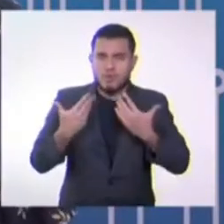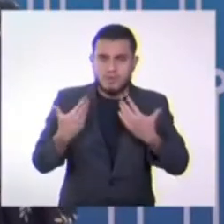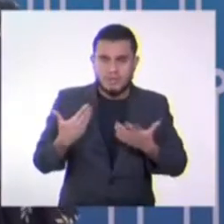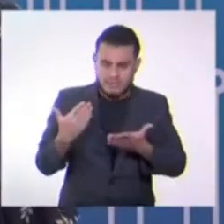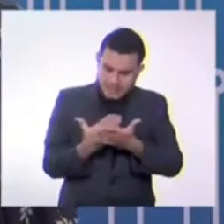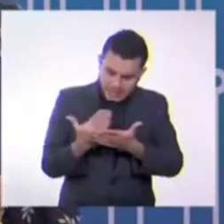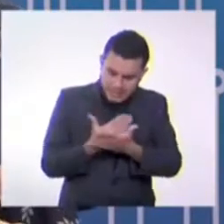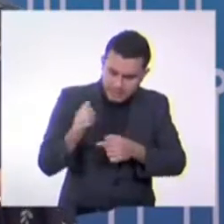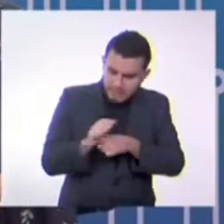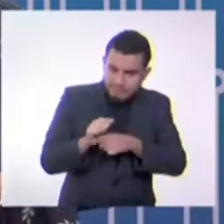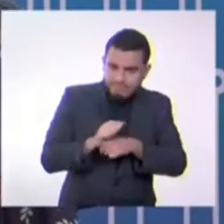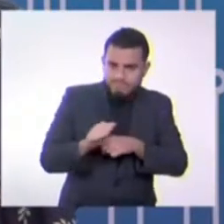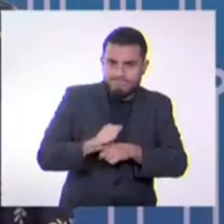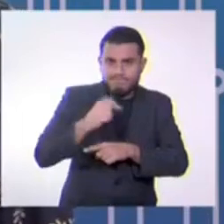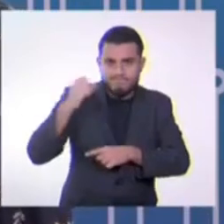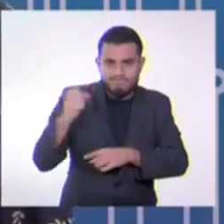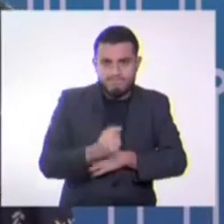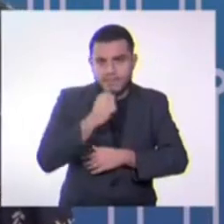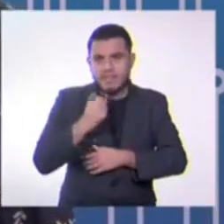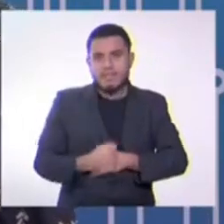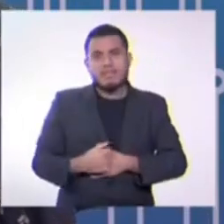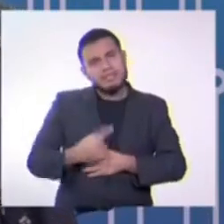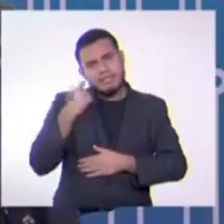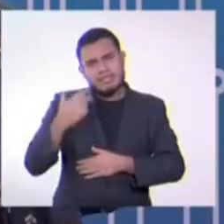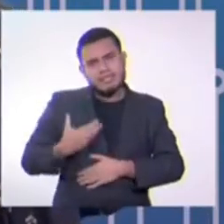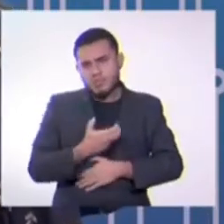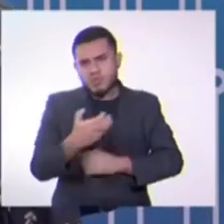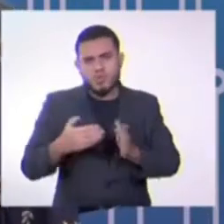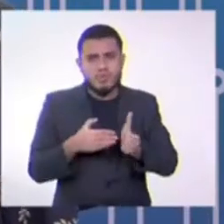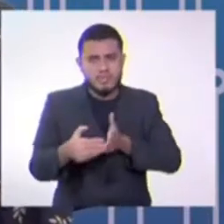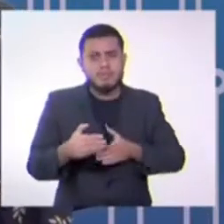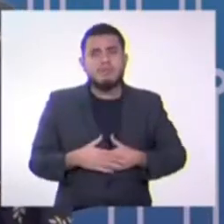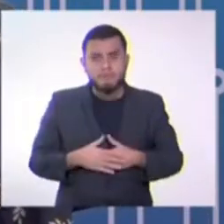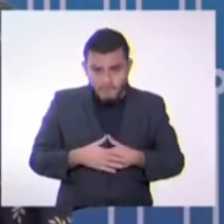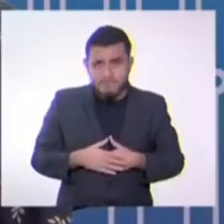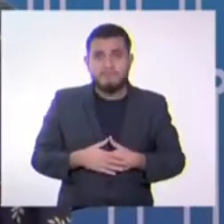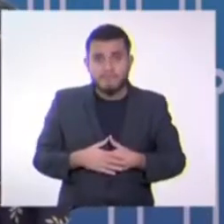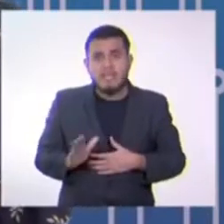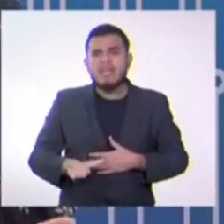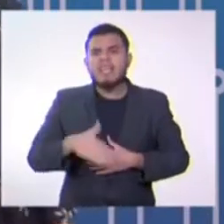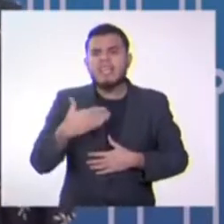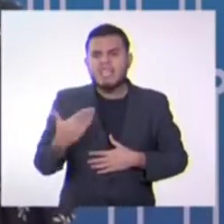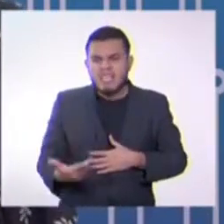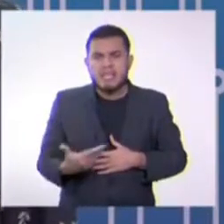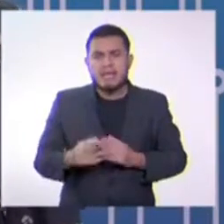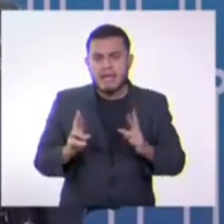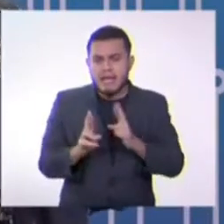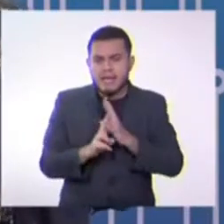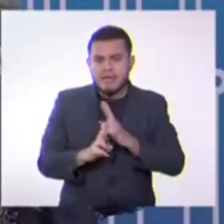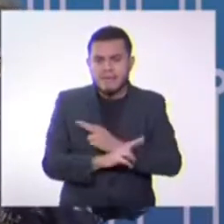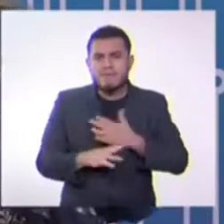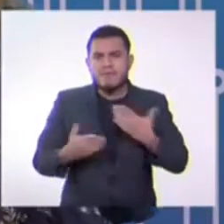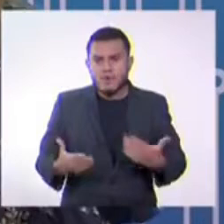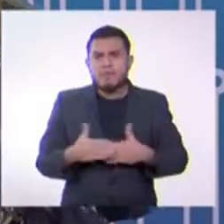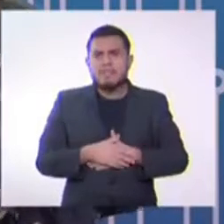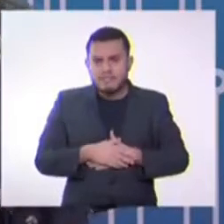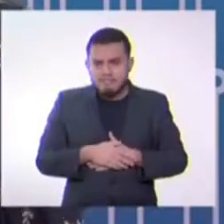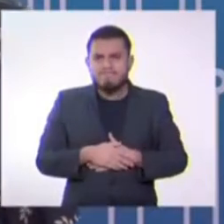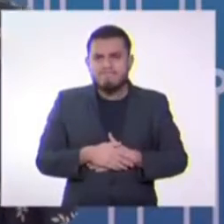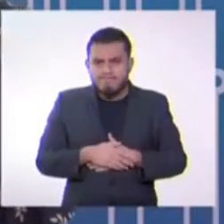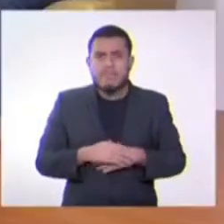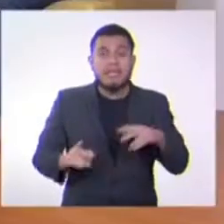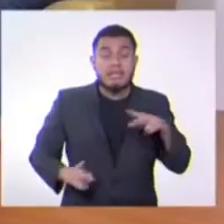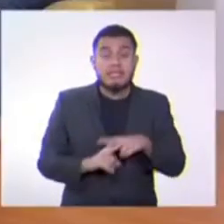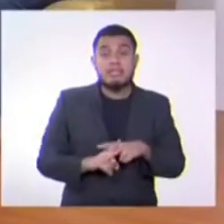y de inmediato, pues, ¿qué te parece? Comencemos hablando qué son las reformas. Las reformas. Hay dos